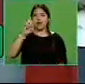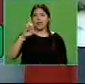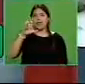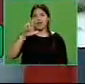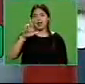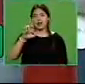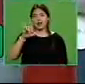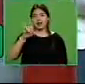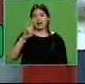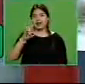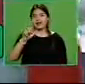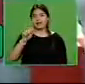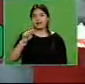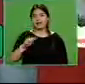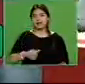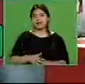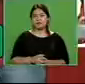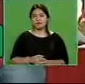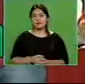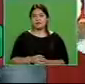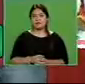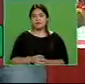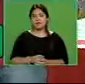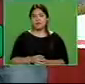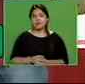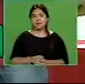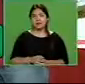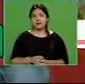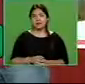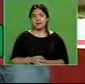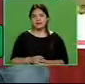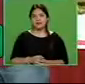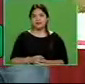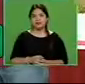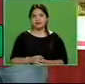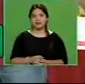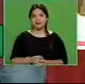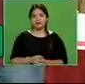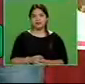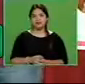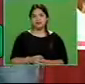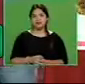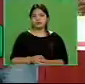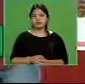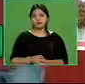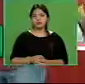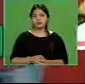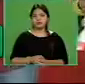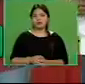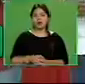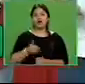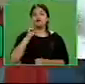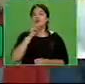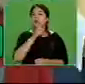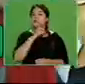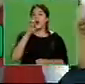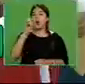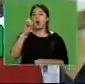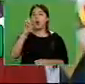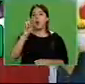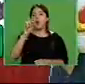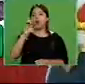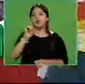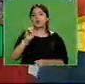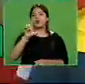no, pero en amor mayor, estoy hijo de Venezuela, una de las de en amor mayor. Aquí tenemos Otilia Gómez. ¿Dónde